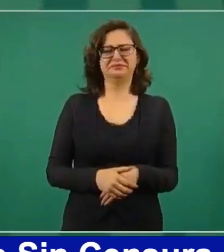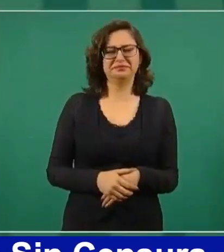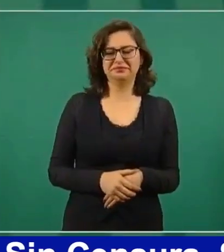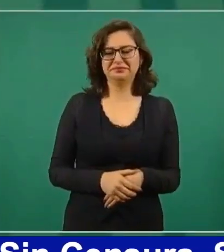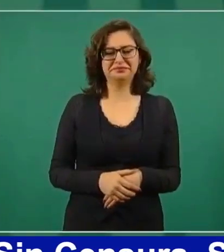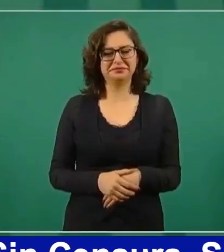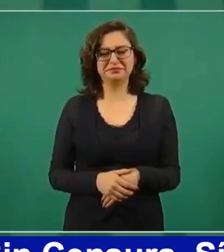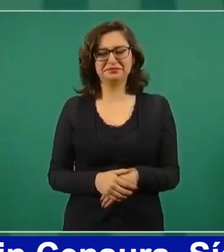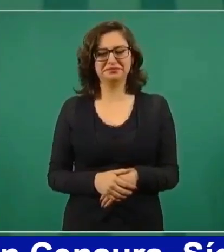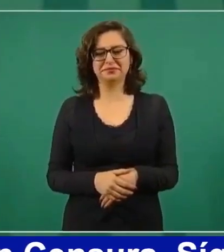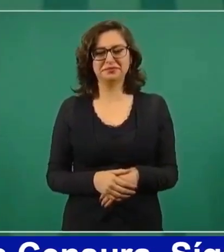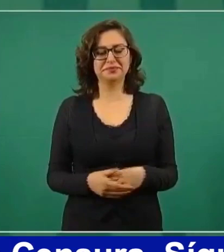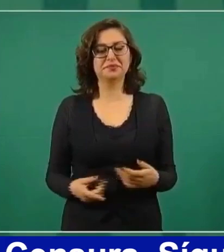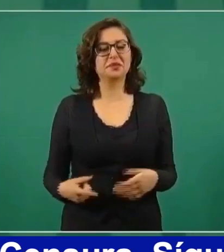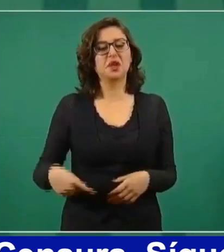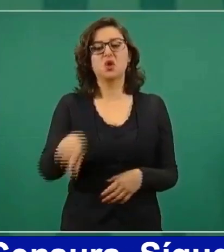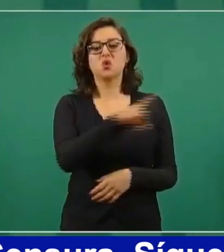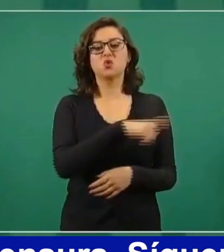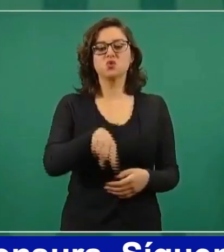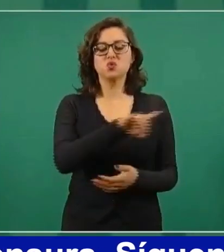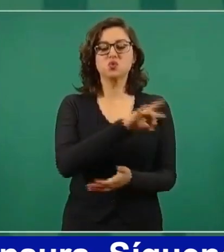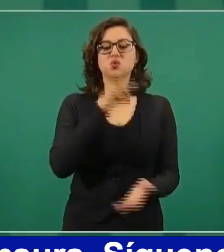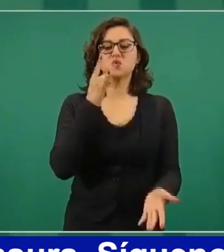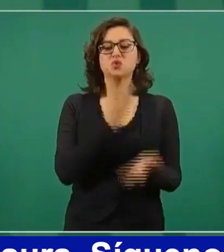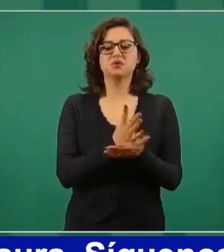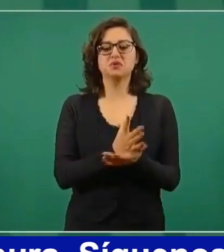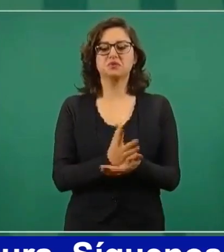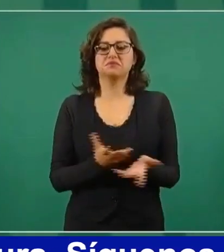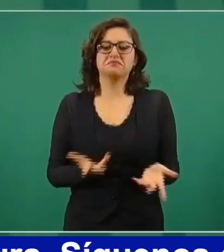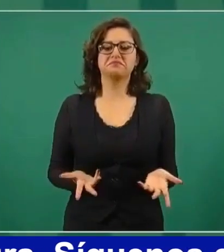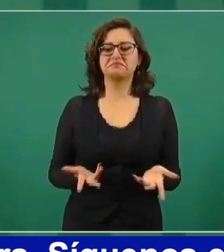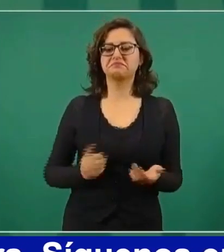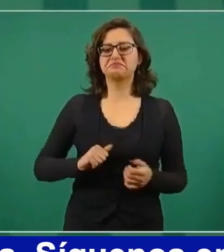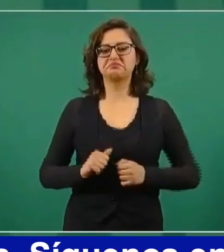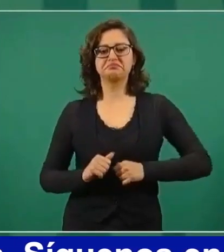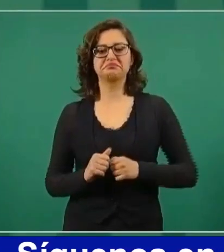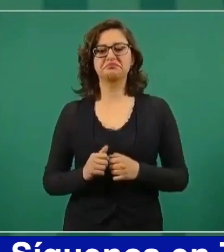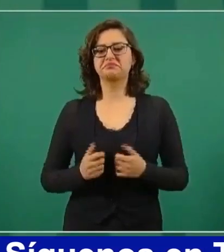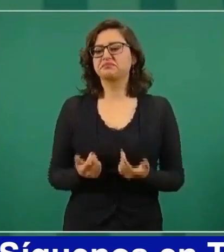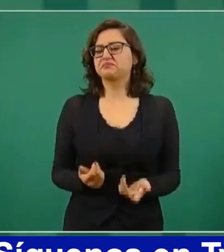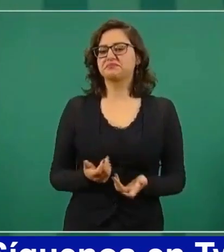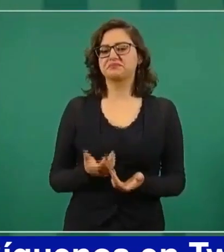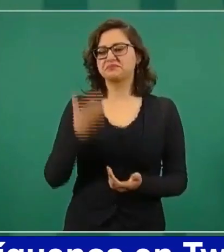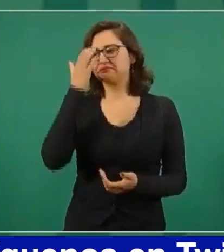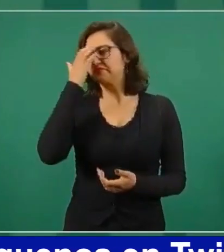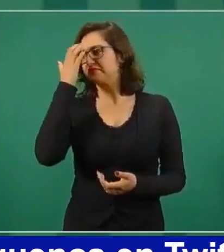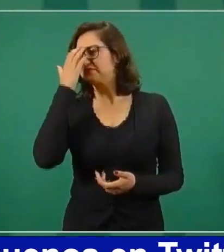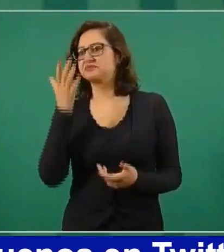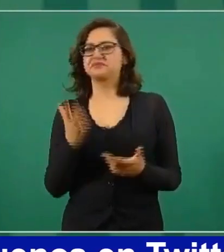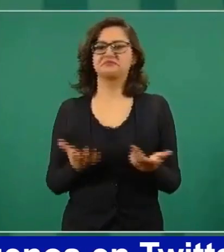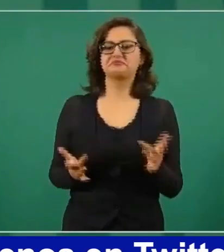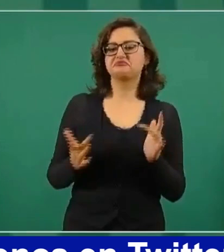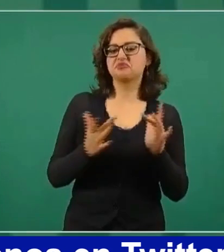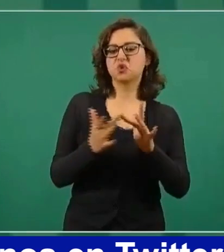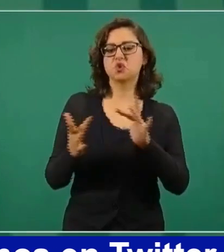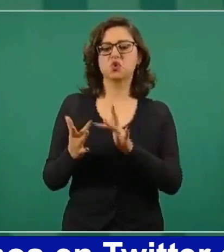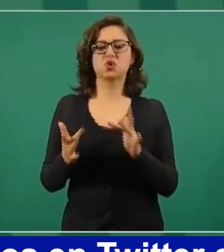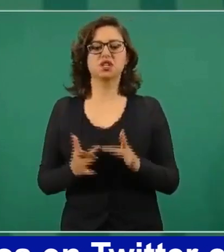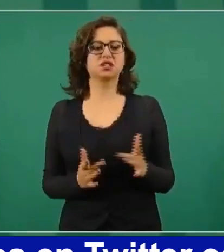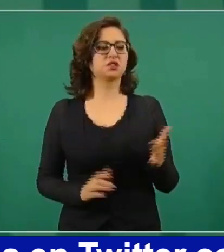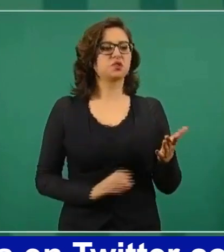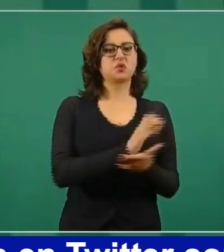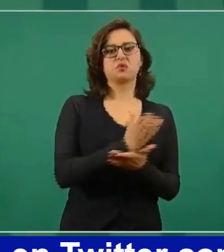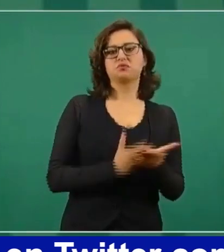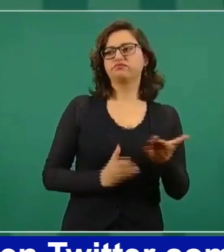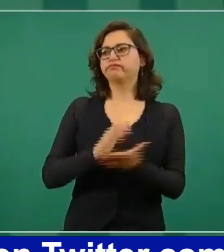se dedicaban solo al tráfico de influencia, a conseguir contratos.